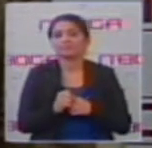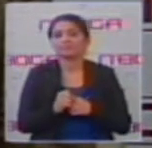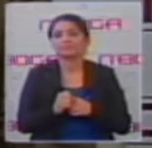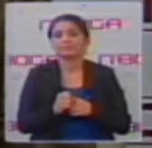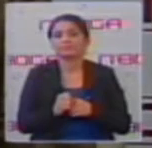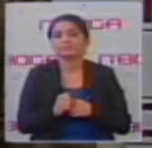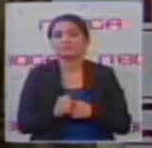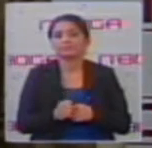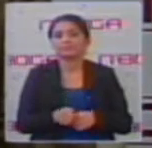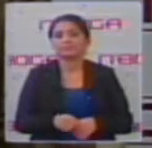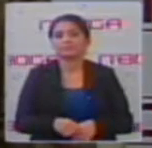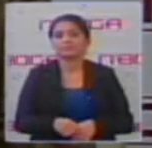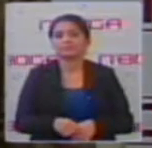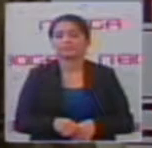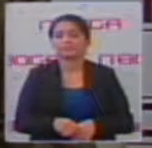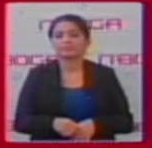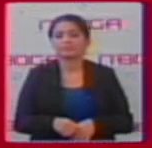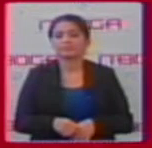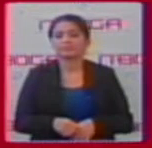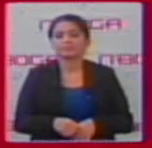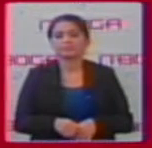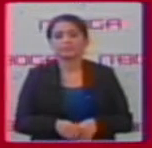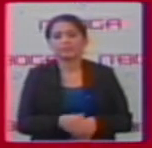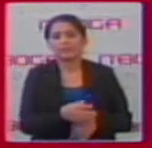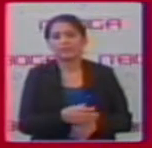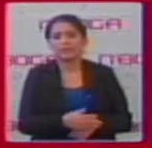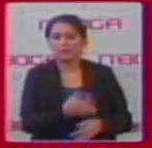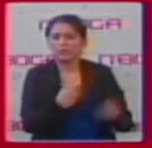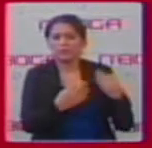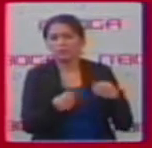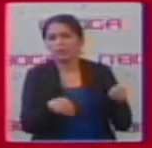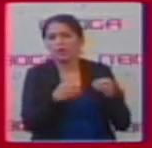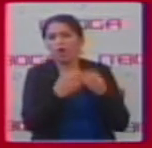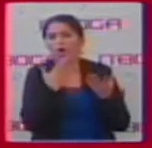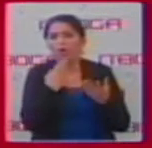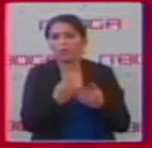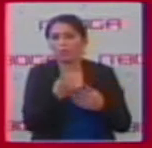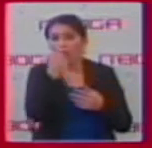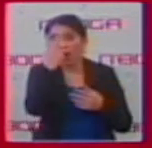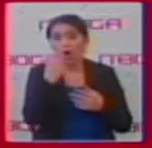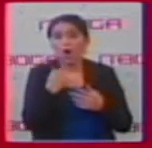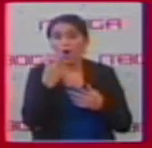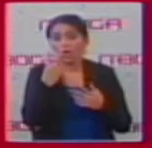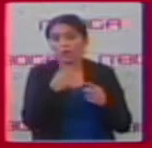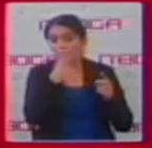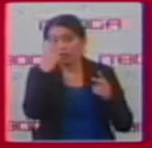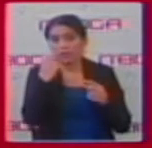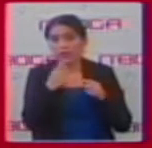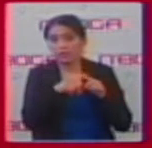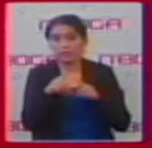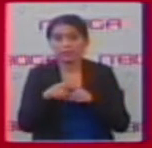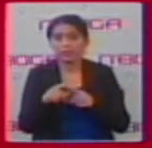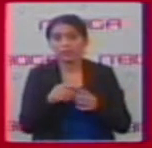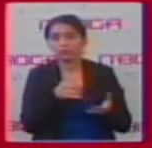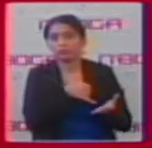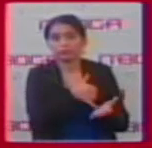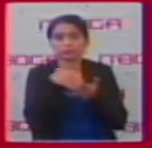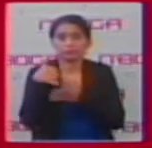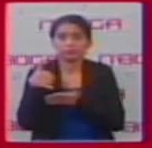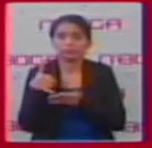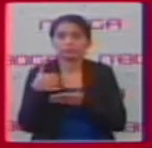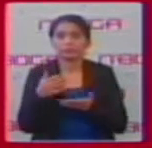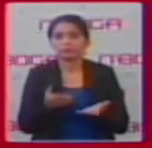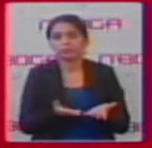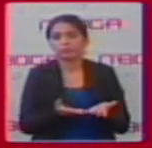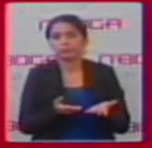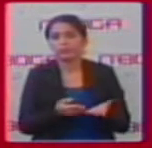buenos nombres para la industria. Cuéntanos un poquito más sobre estos hoteles, sobre los que fueron nominados y, mejor dicho, los que